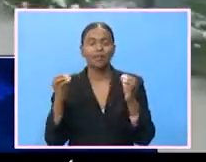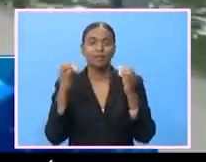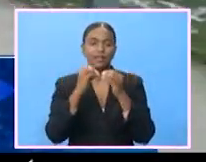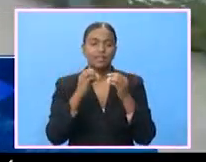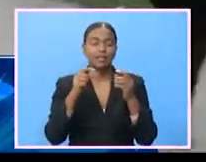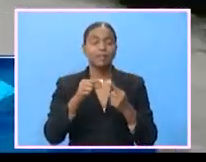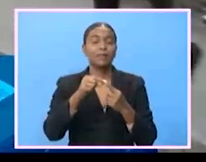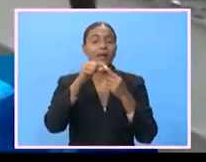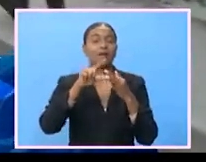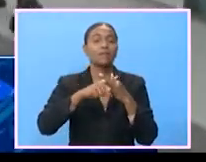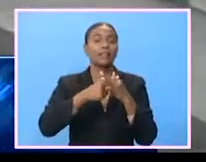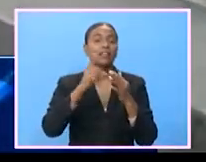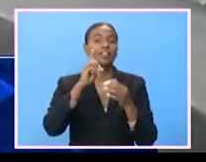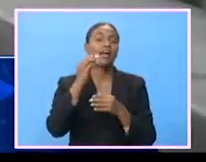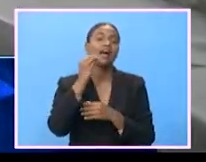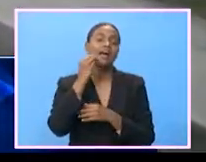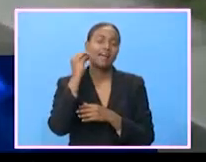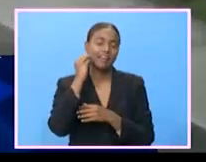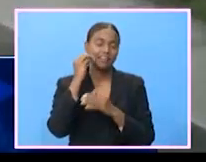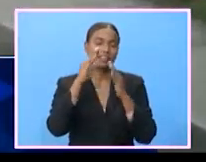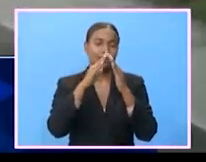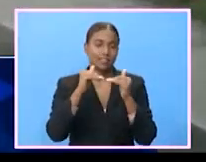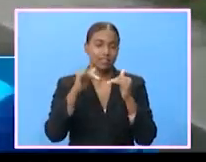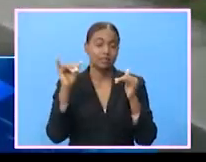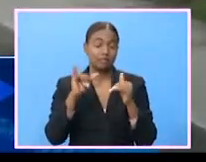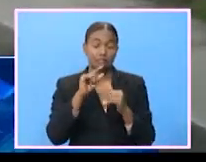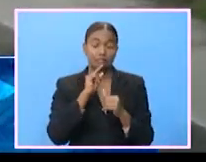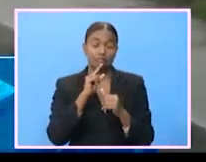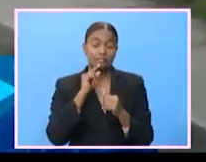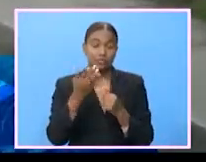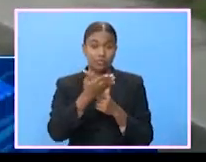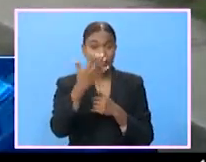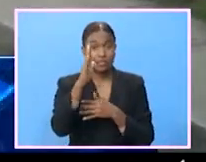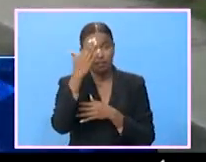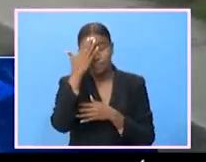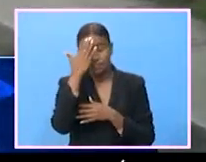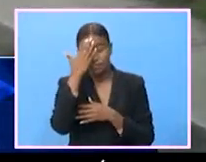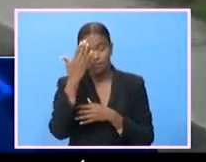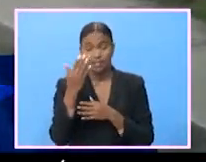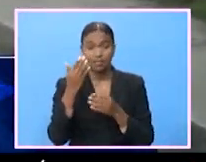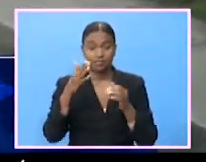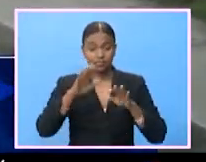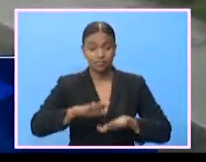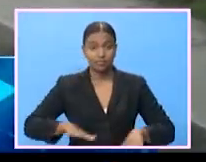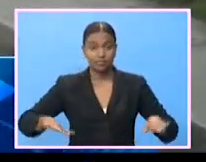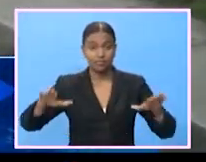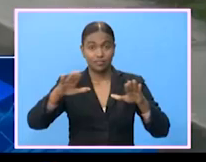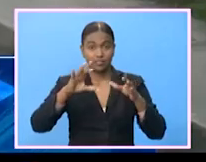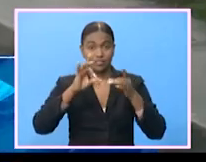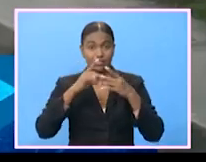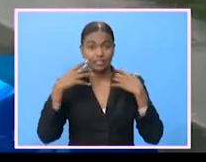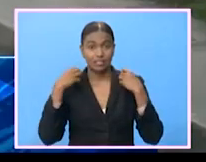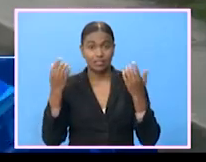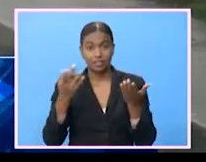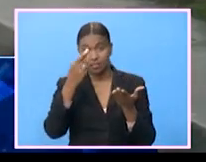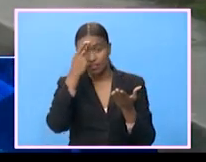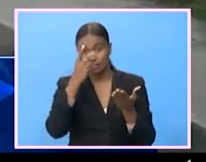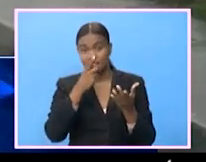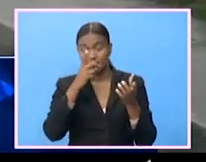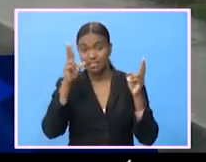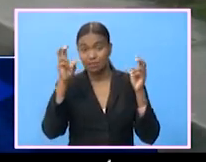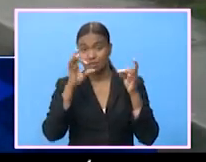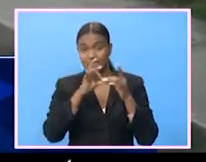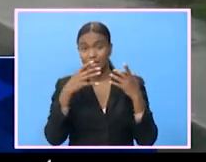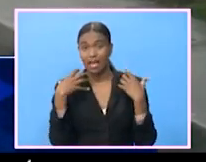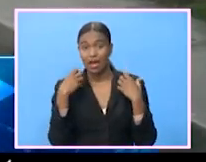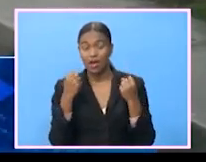todo empezando por casa, Empezando por casa y a pesar, por supuesto, de que ustedes saben que el clima de salud en el país, el aspecto sanitario,